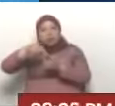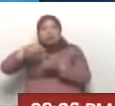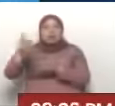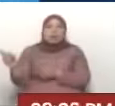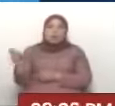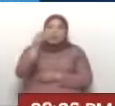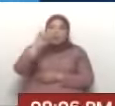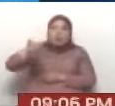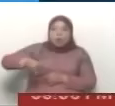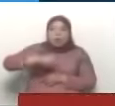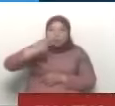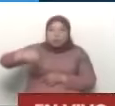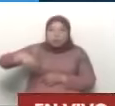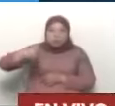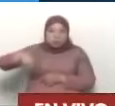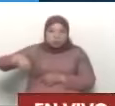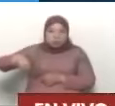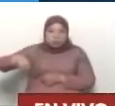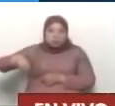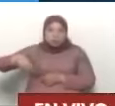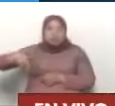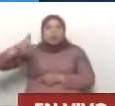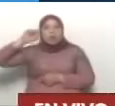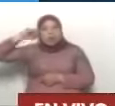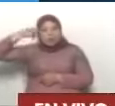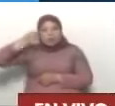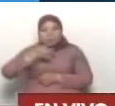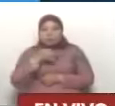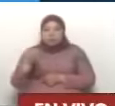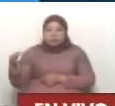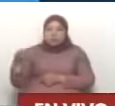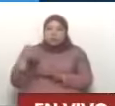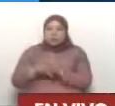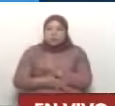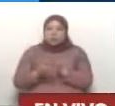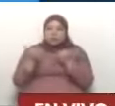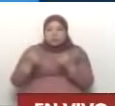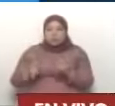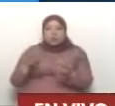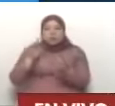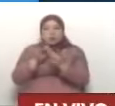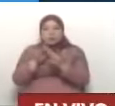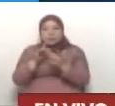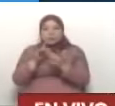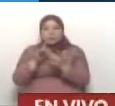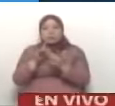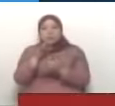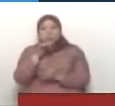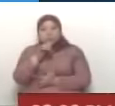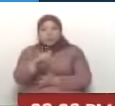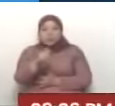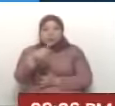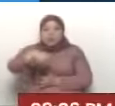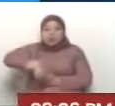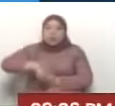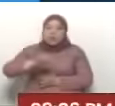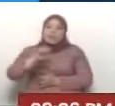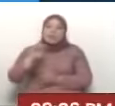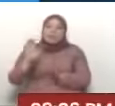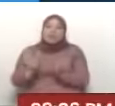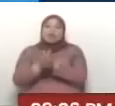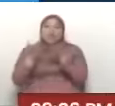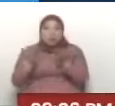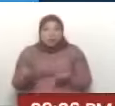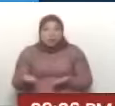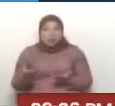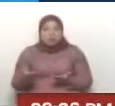de junio. Nos vamos, presidente, a un caso que usted recuerda perfectamente en el que pudo establecer además este enlace, estado Anzuategui. Y hablamos un poquito